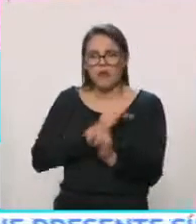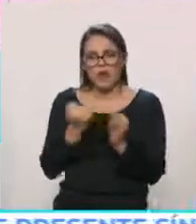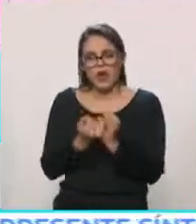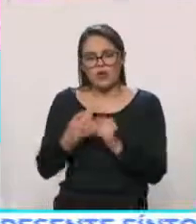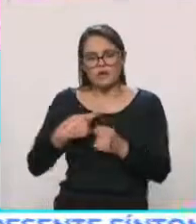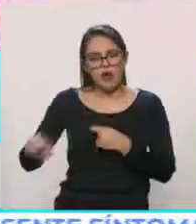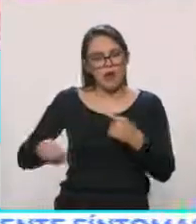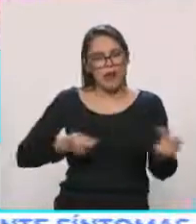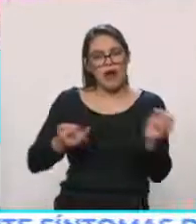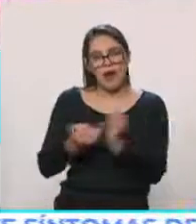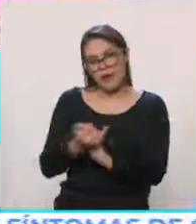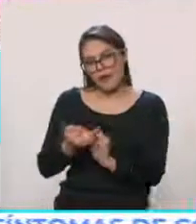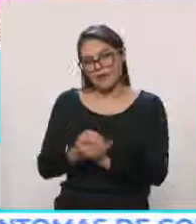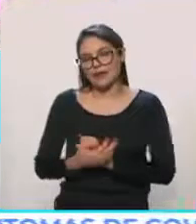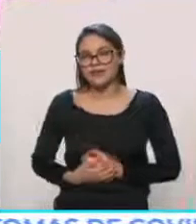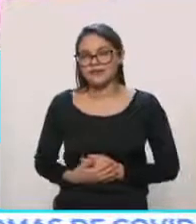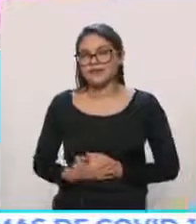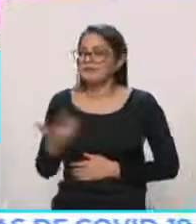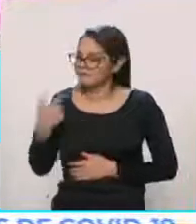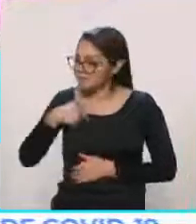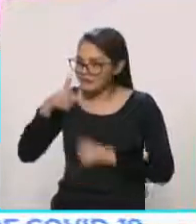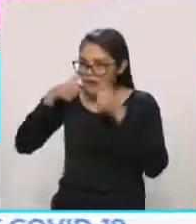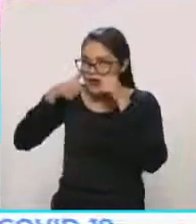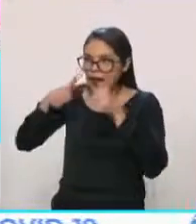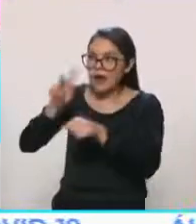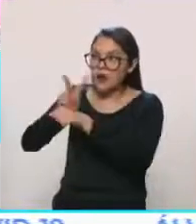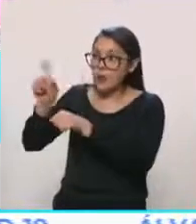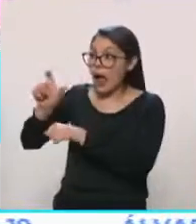¿no? Bueno, pues estaremos pendientes de esa información. Jesús